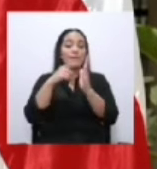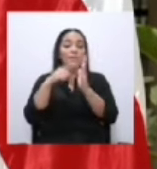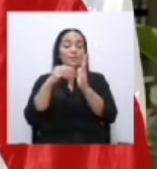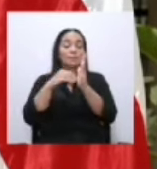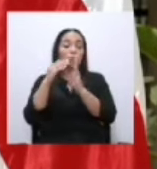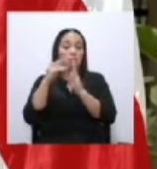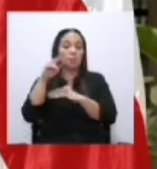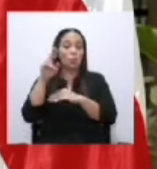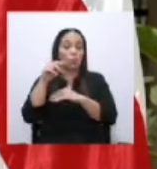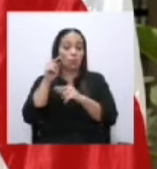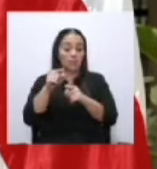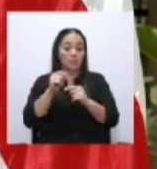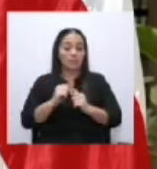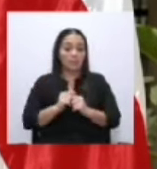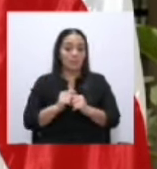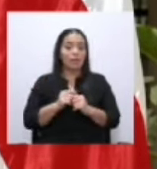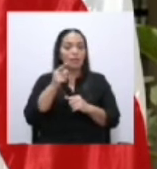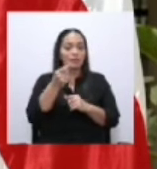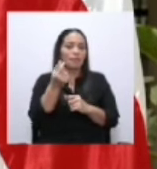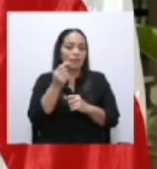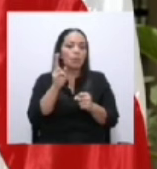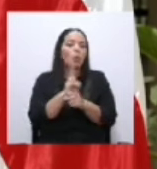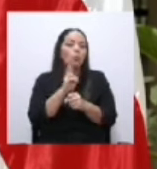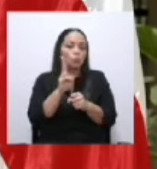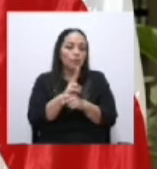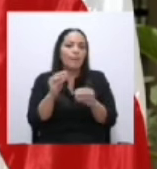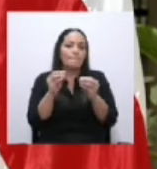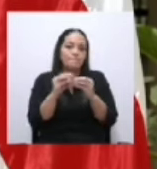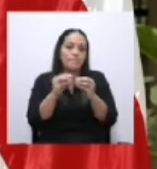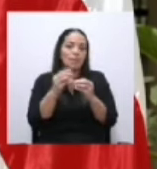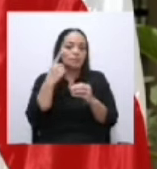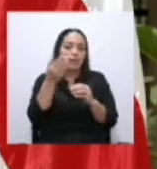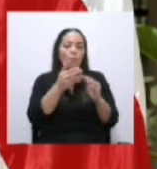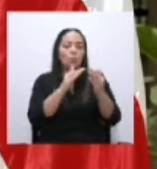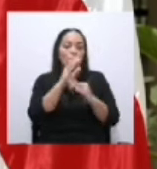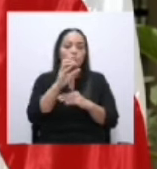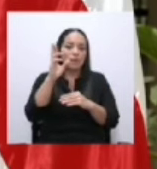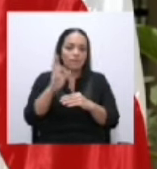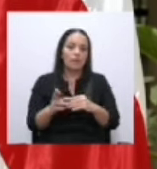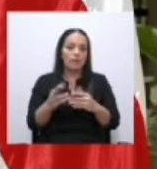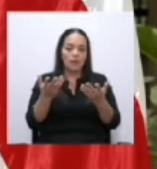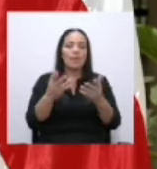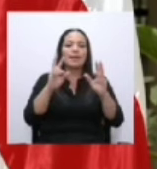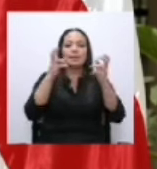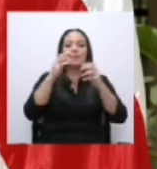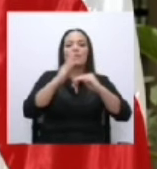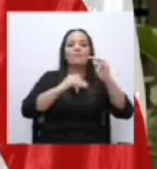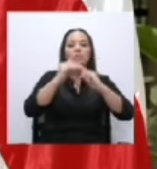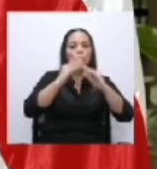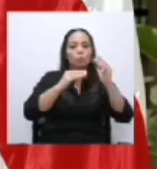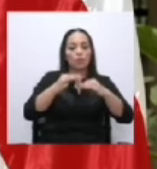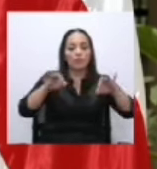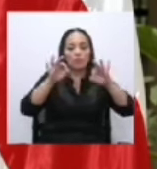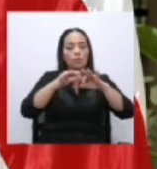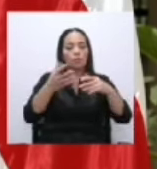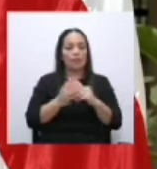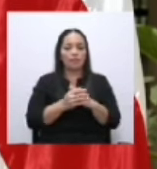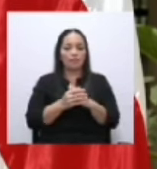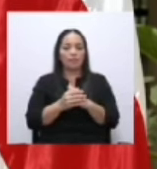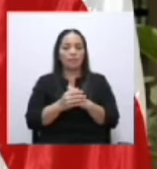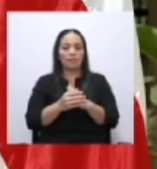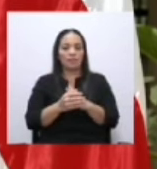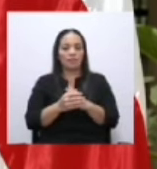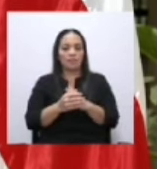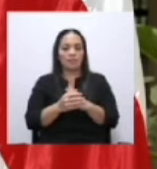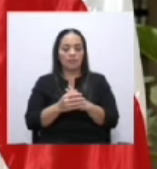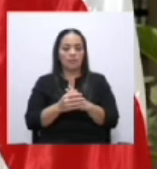estarían siendo de más utilidad al pueblo de Costa Rica en infraestructura clave que en lugar de pagar